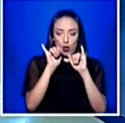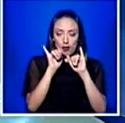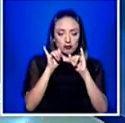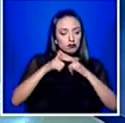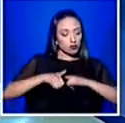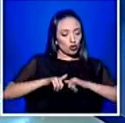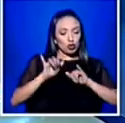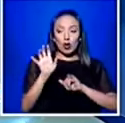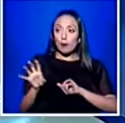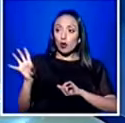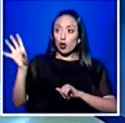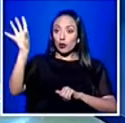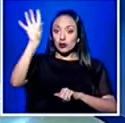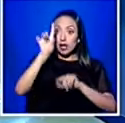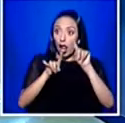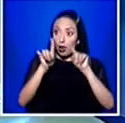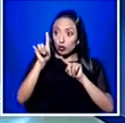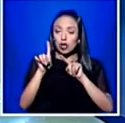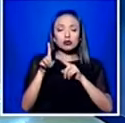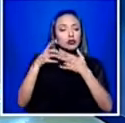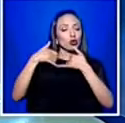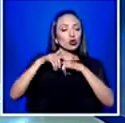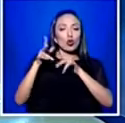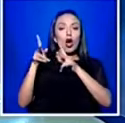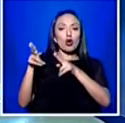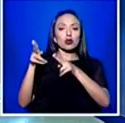de provincias que fueron declaradas en estado de